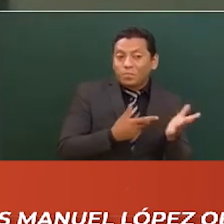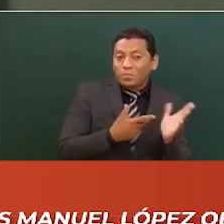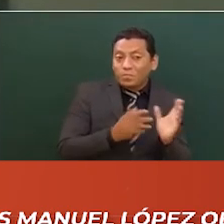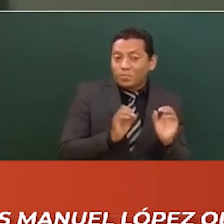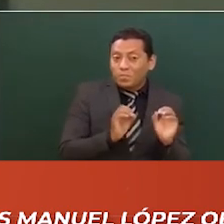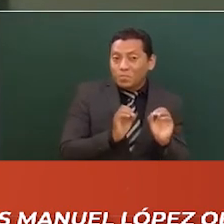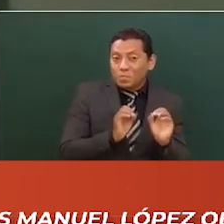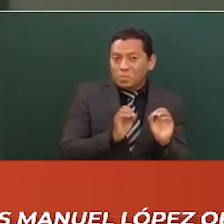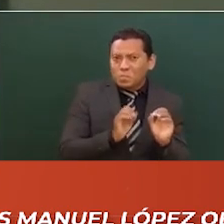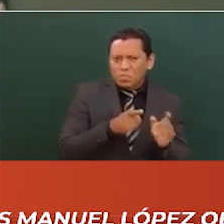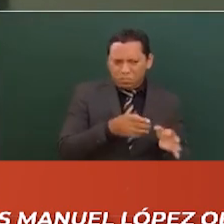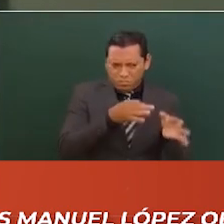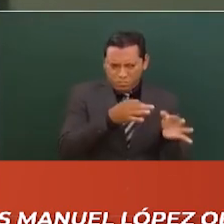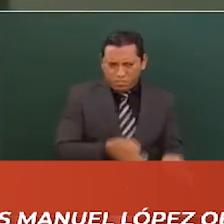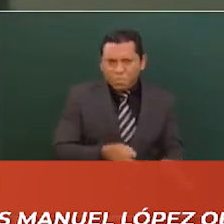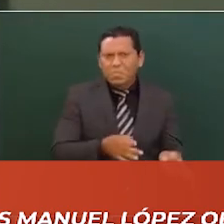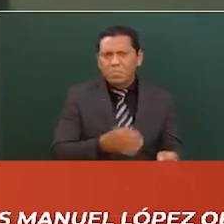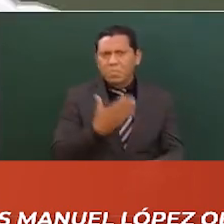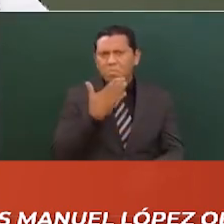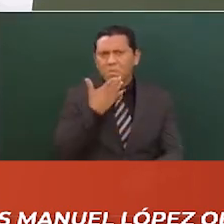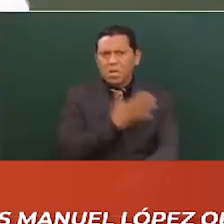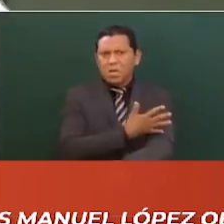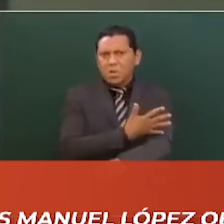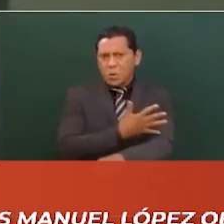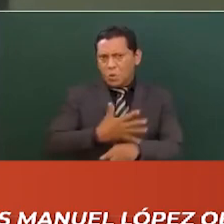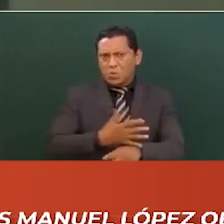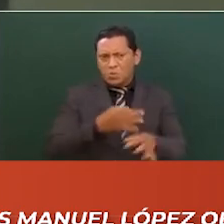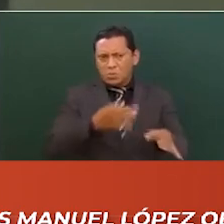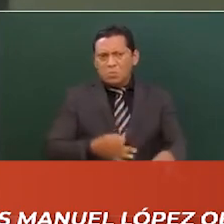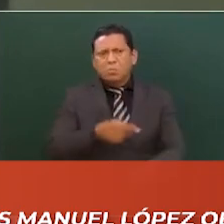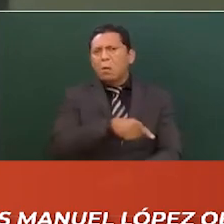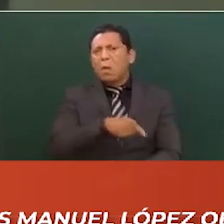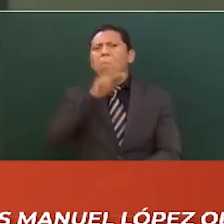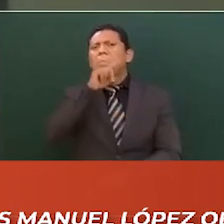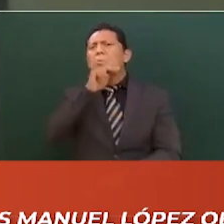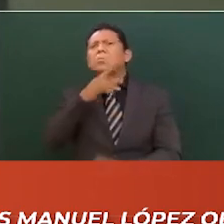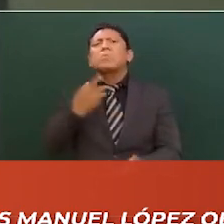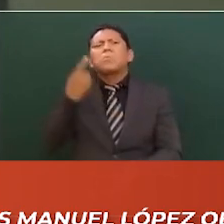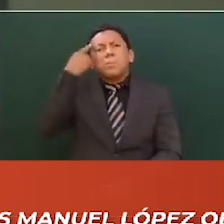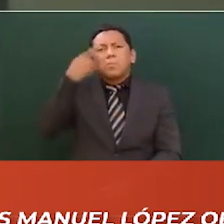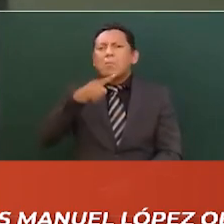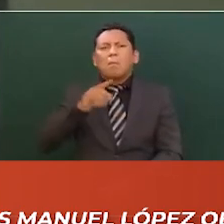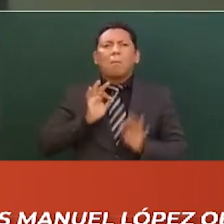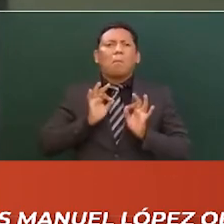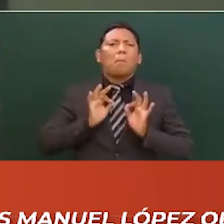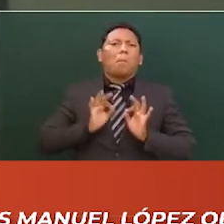Si él es una gente honesta, ¿qué se puede preocupar?